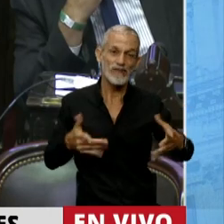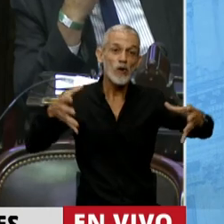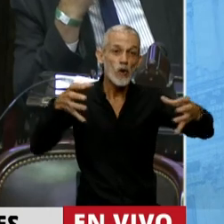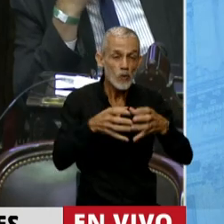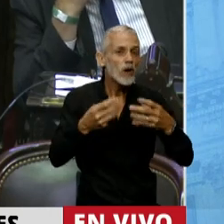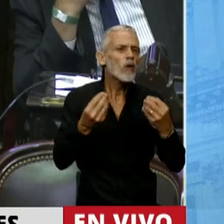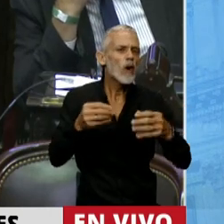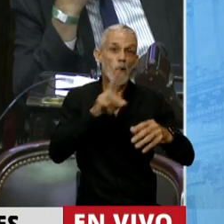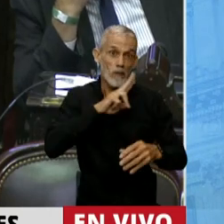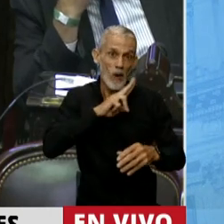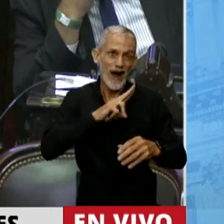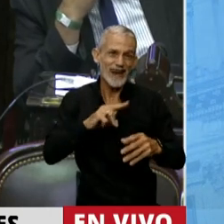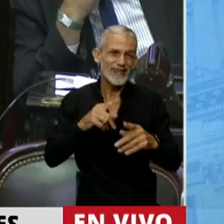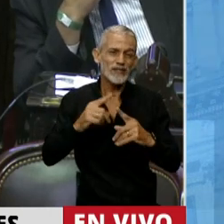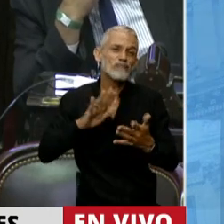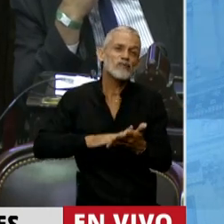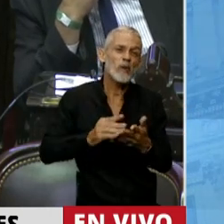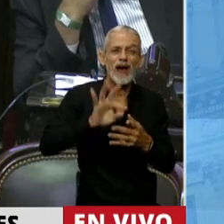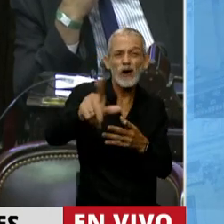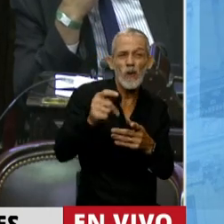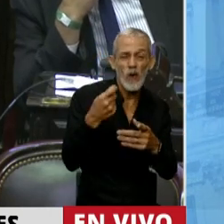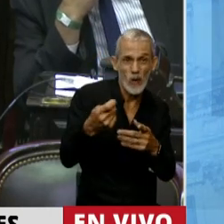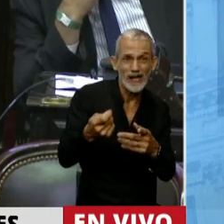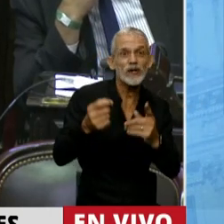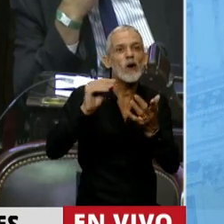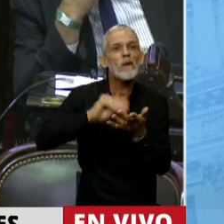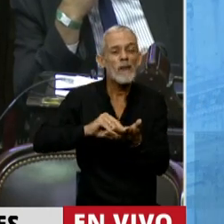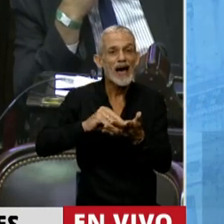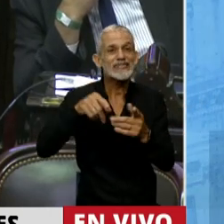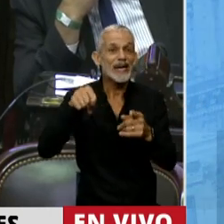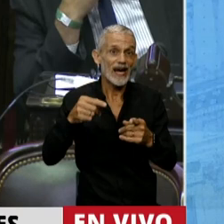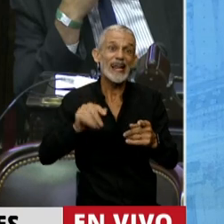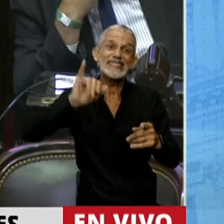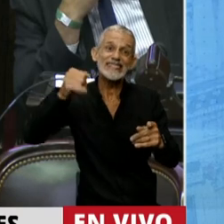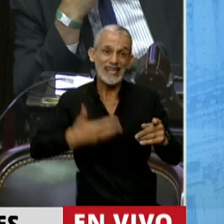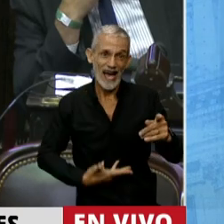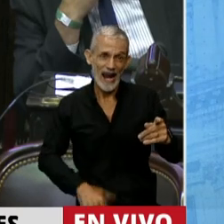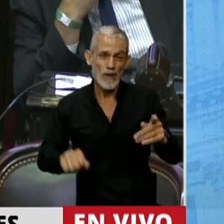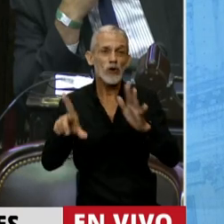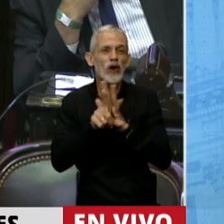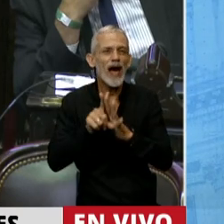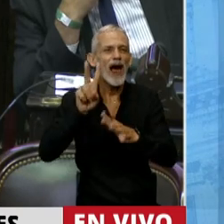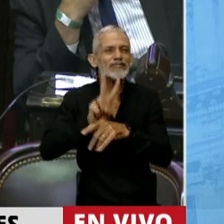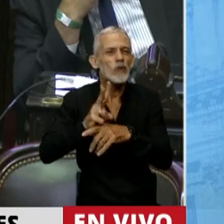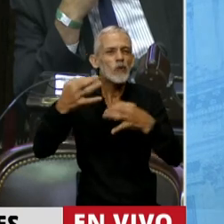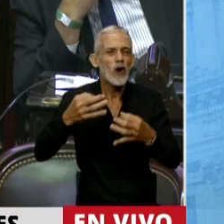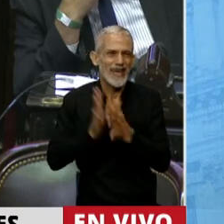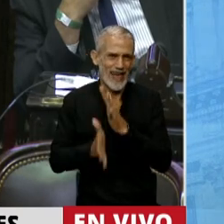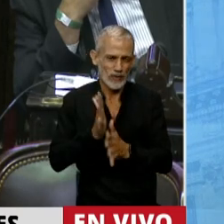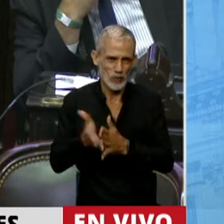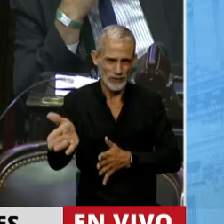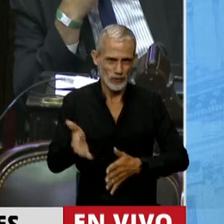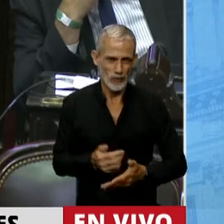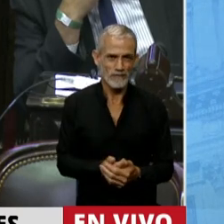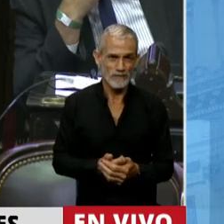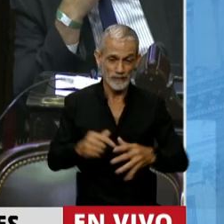movimiento de mujeres para decir no al robo jubilatorio, sí al aborto legal, seguro y